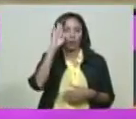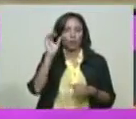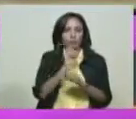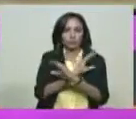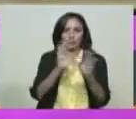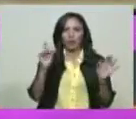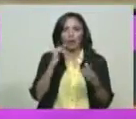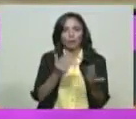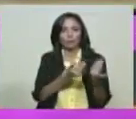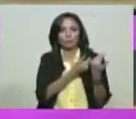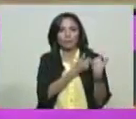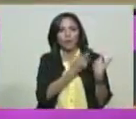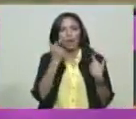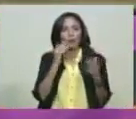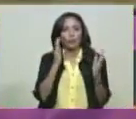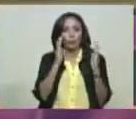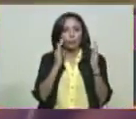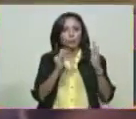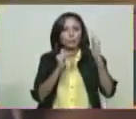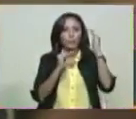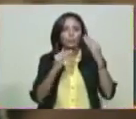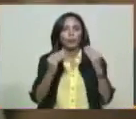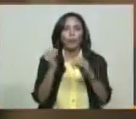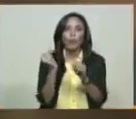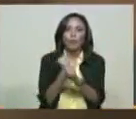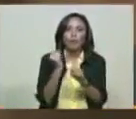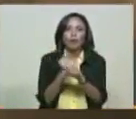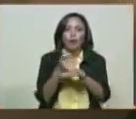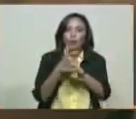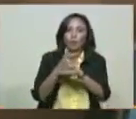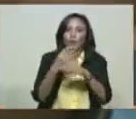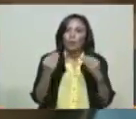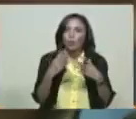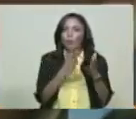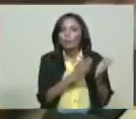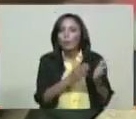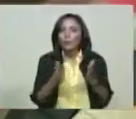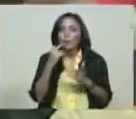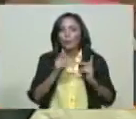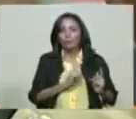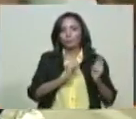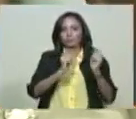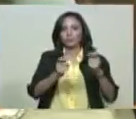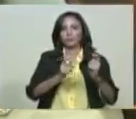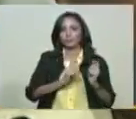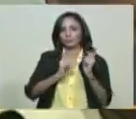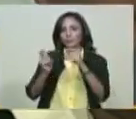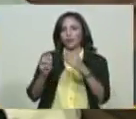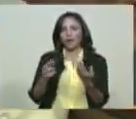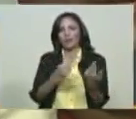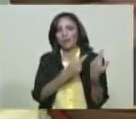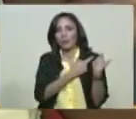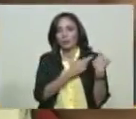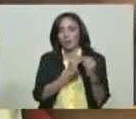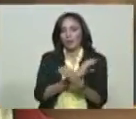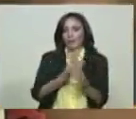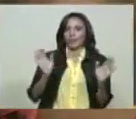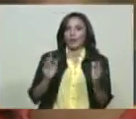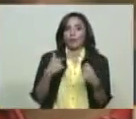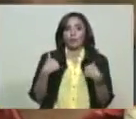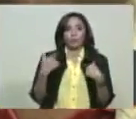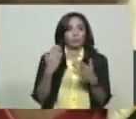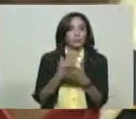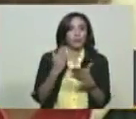que me concentro en la acción de gobierno y del ego bastante la acción del partido pero siempre estoy